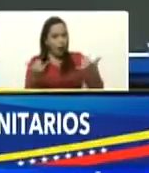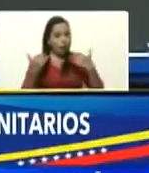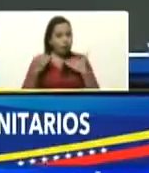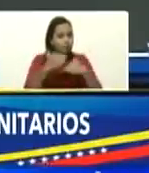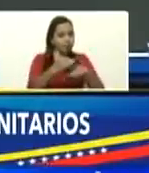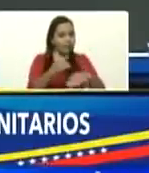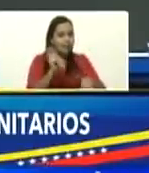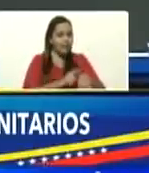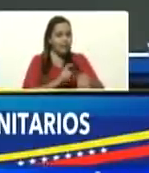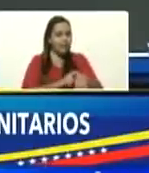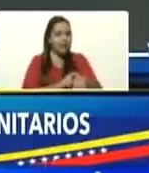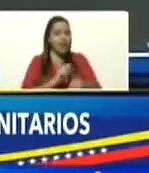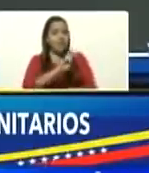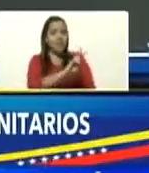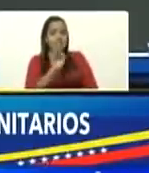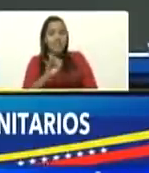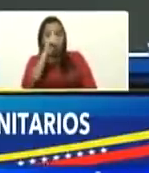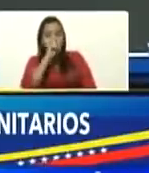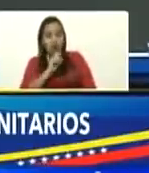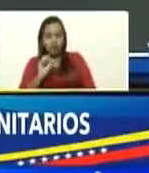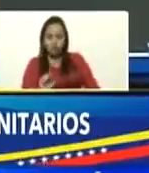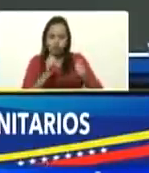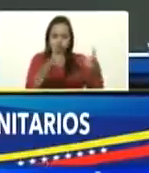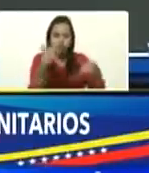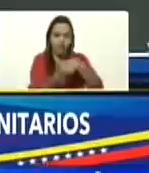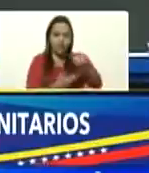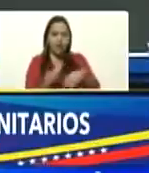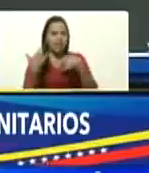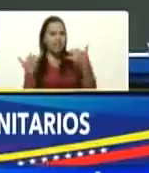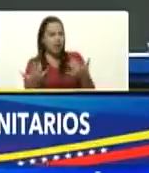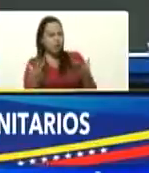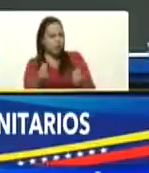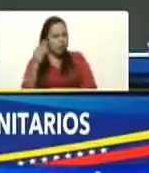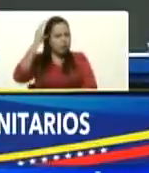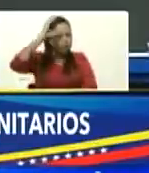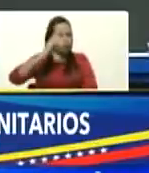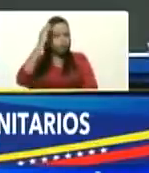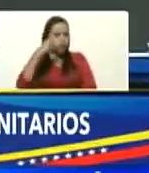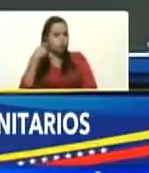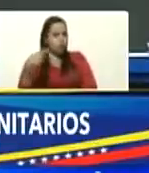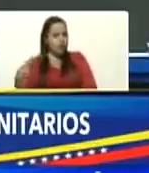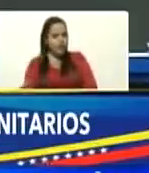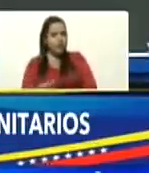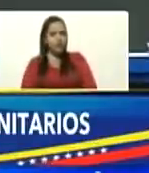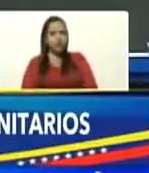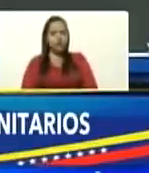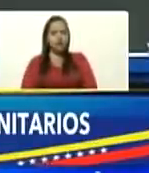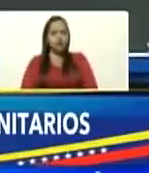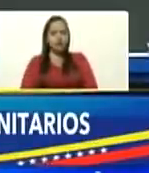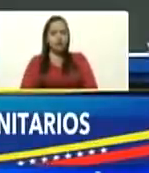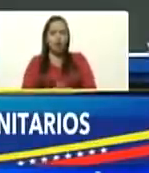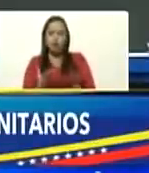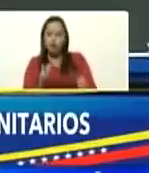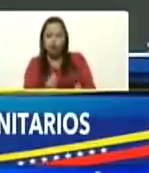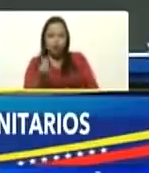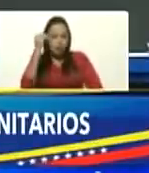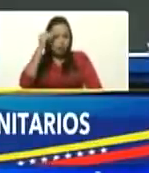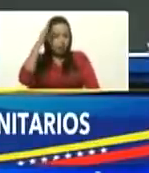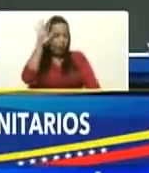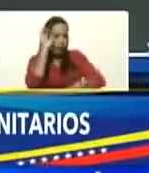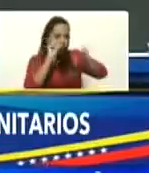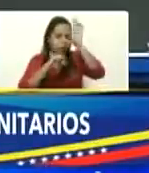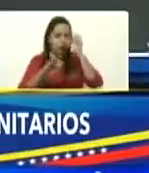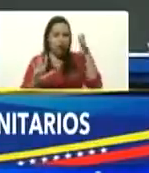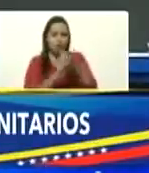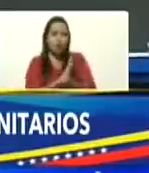viviendo, a 23 años de haber nacido la revolución, ya con mucha madurez política, con mucha conciencia, con conocimiento de